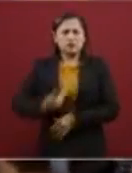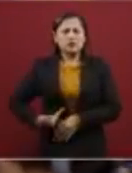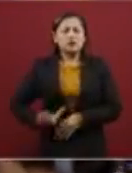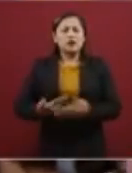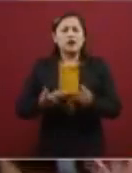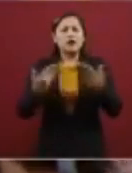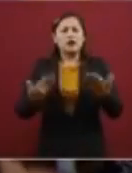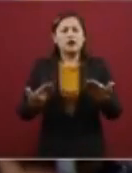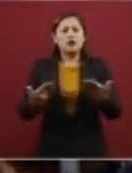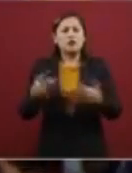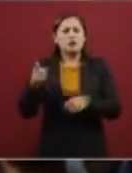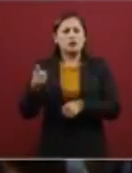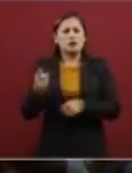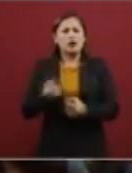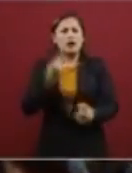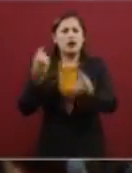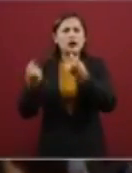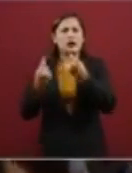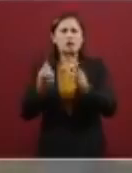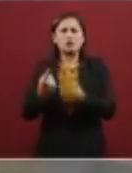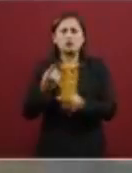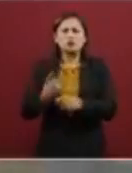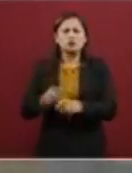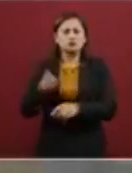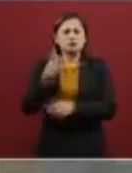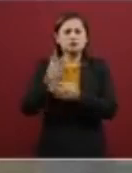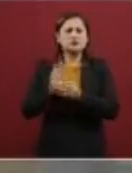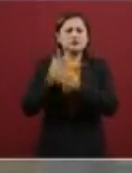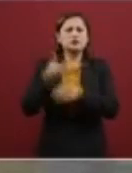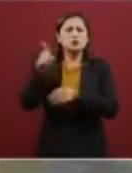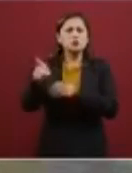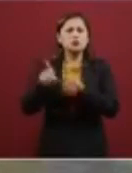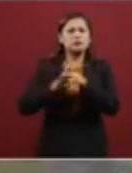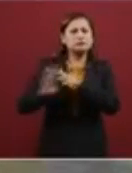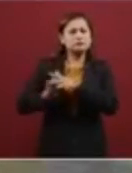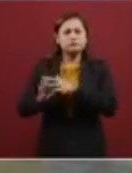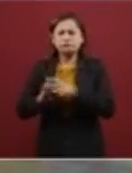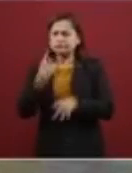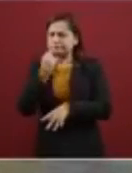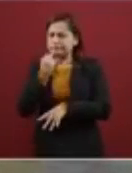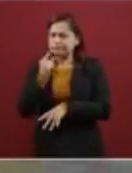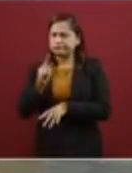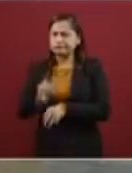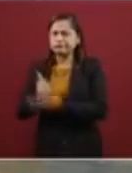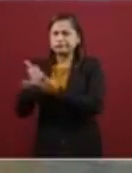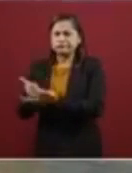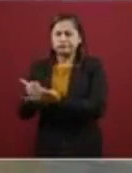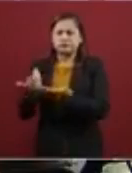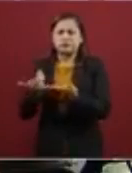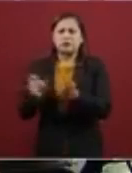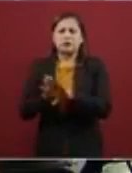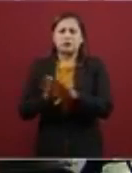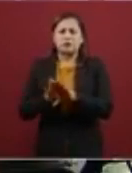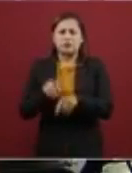a su gobierno de ser la policía migratoria de Donald Trump. La pregunta es si usted cree que el silencio